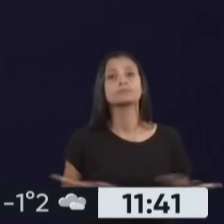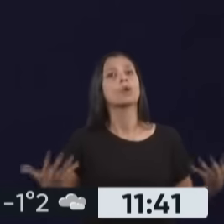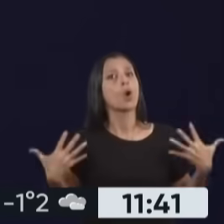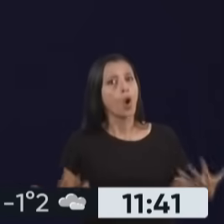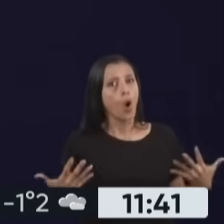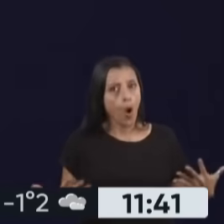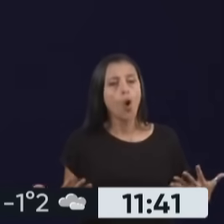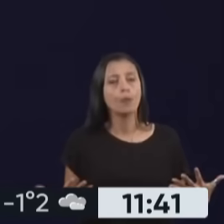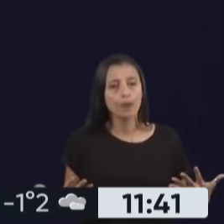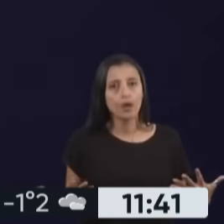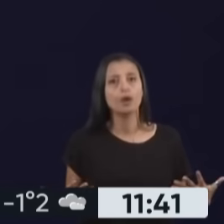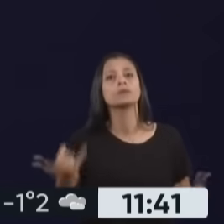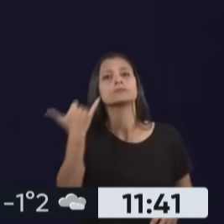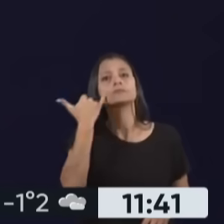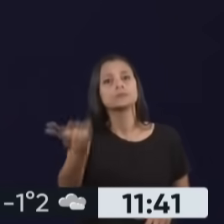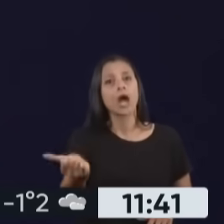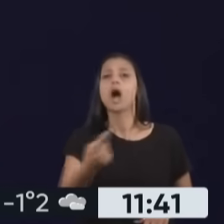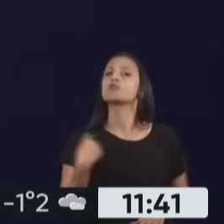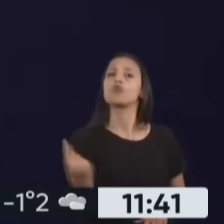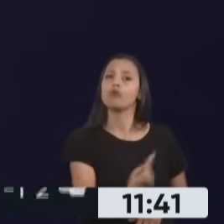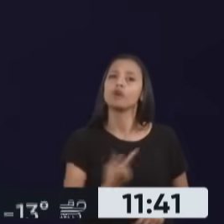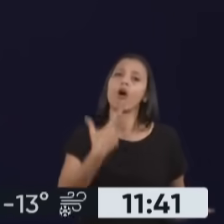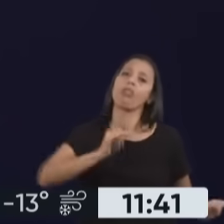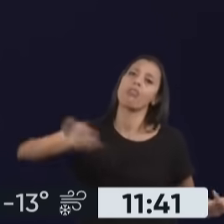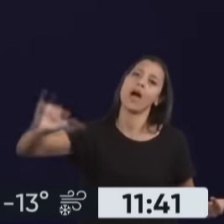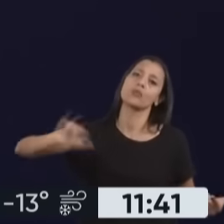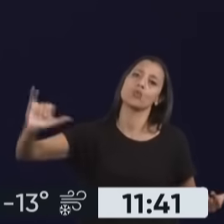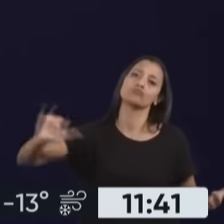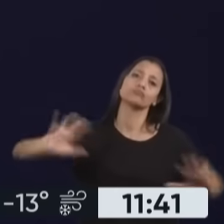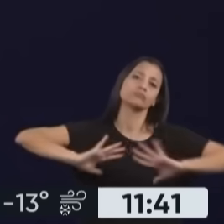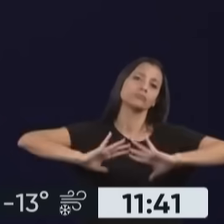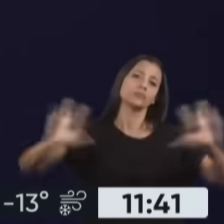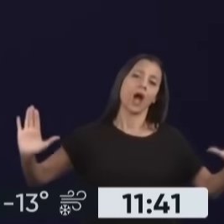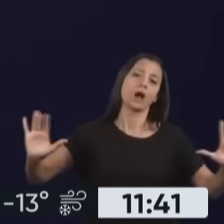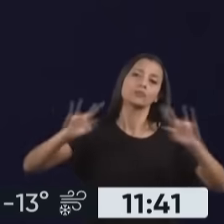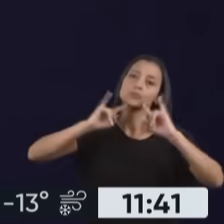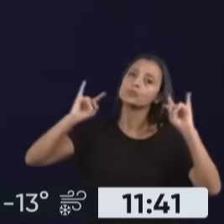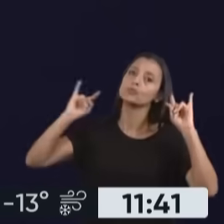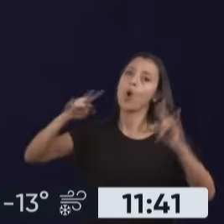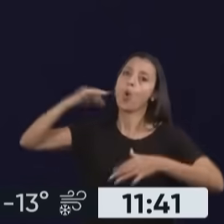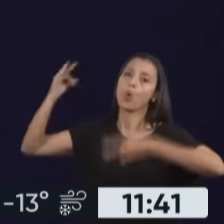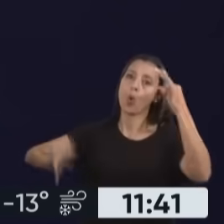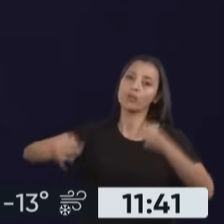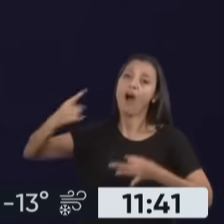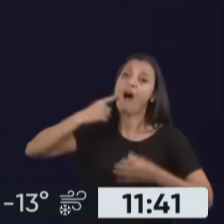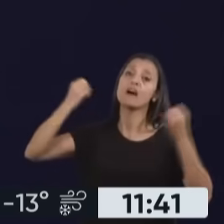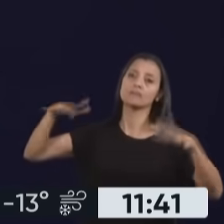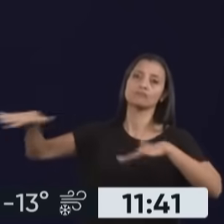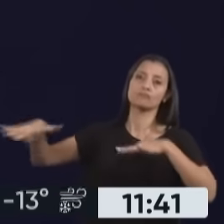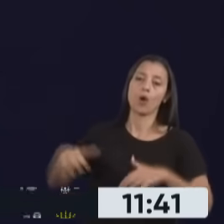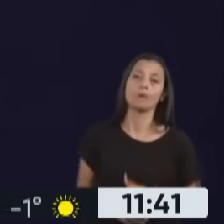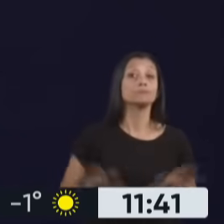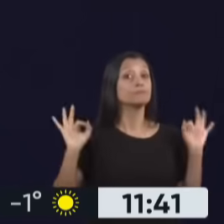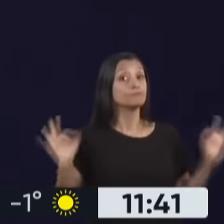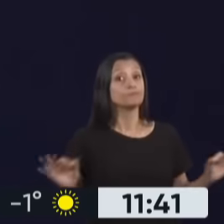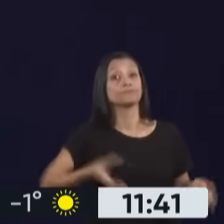ya están de nuestro lado las denuncias correspondientes hechas en la justicia como corresponde. Bien, me